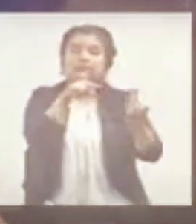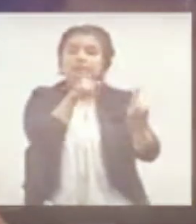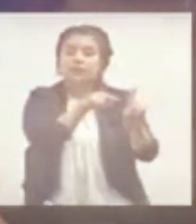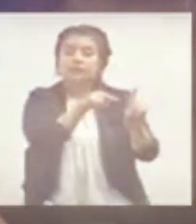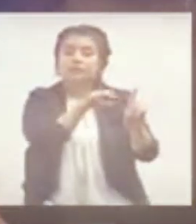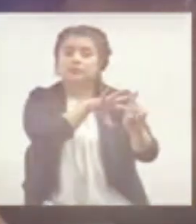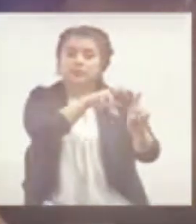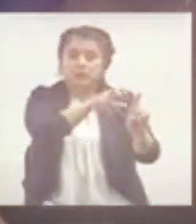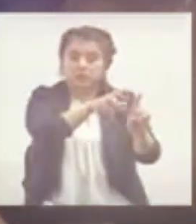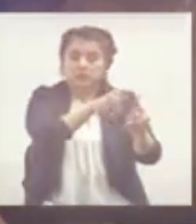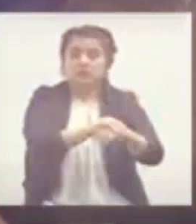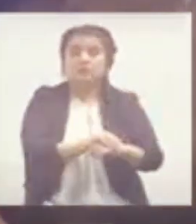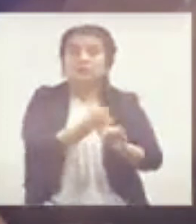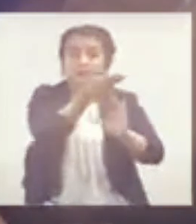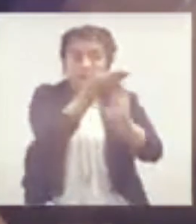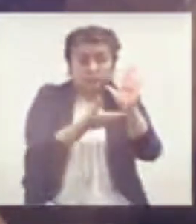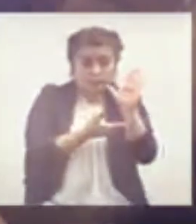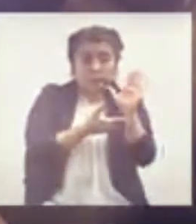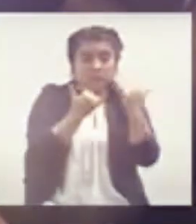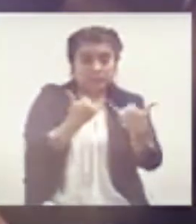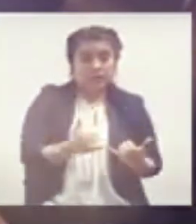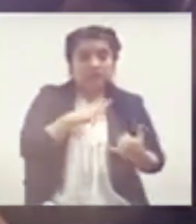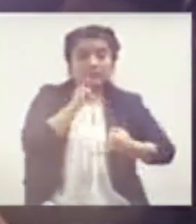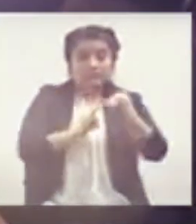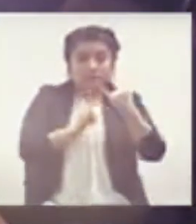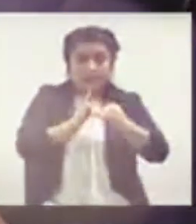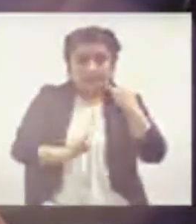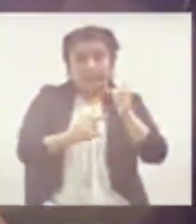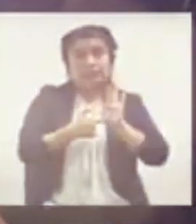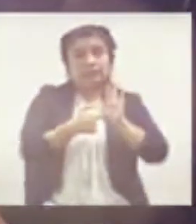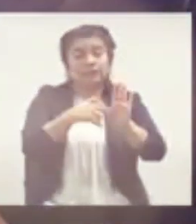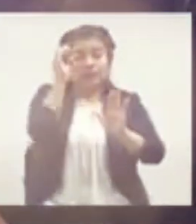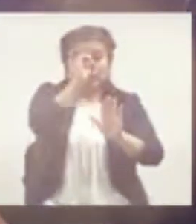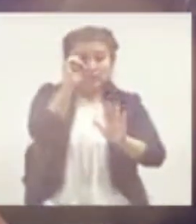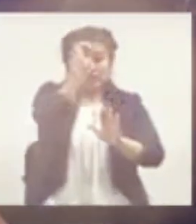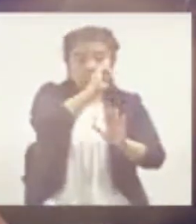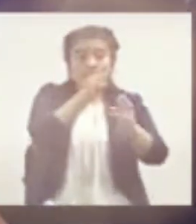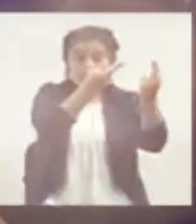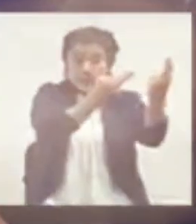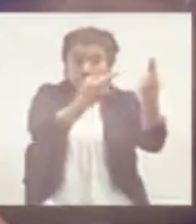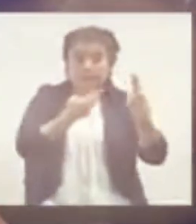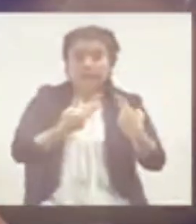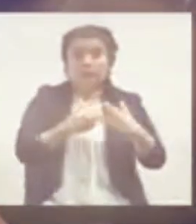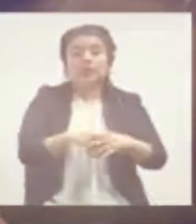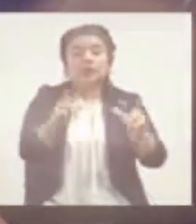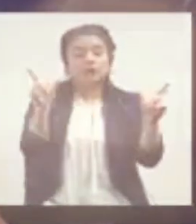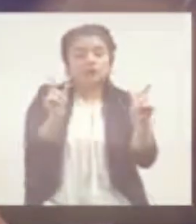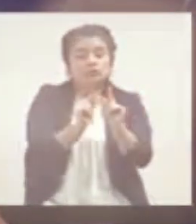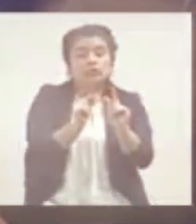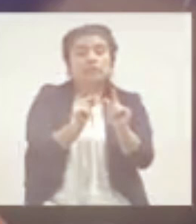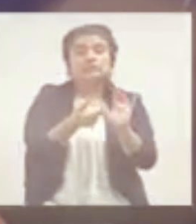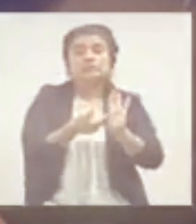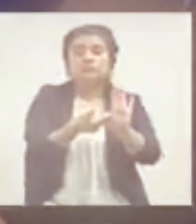determinados. Con esto estamos concluyendo las opiniones recibidas. En resumen, tenemos